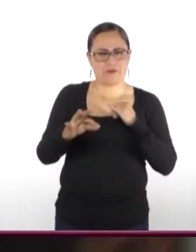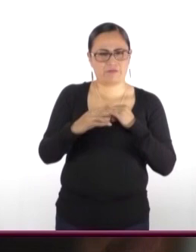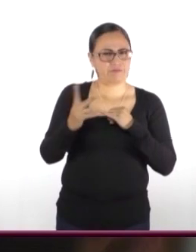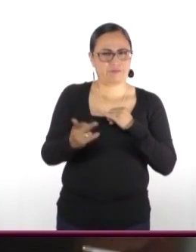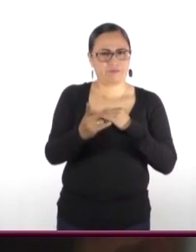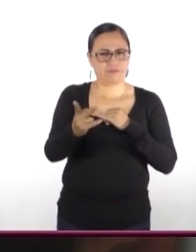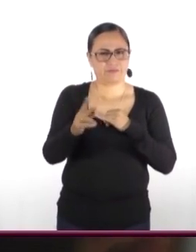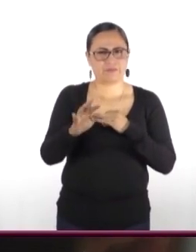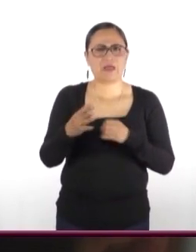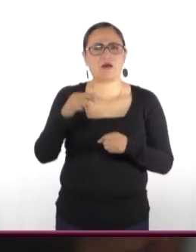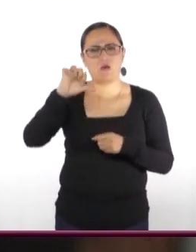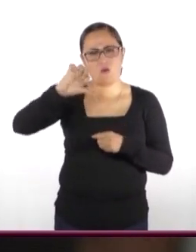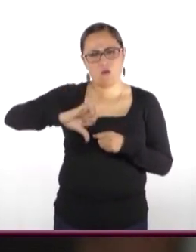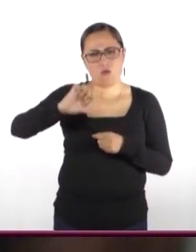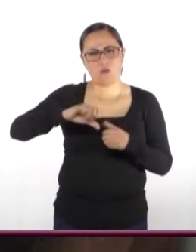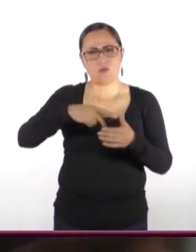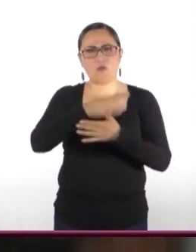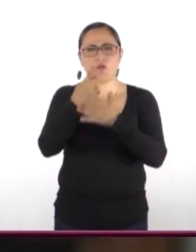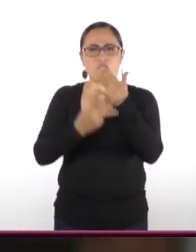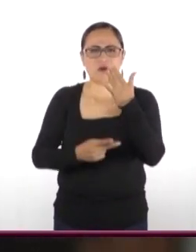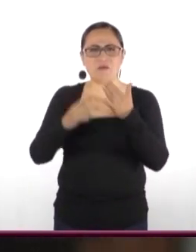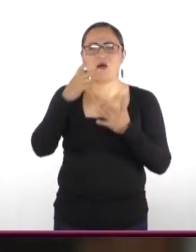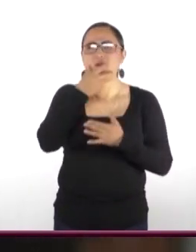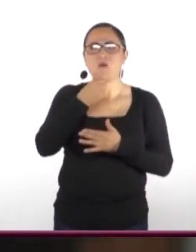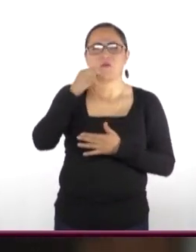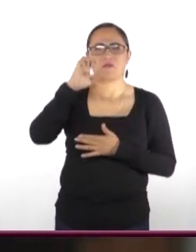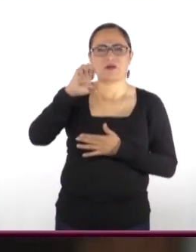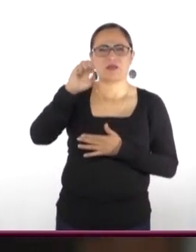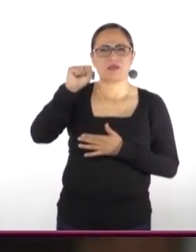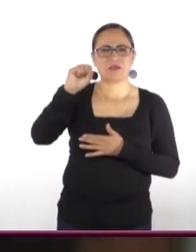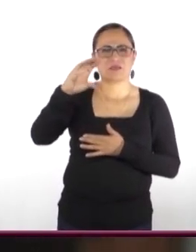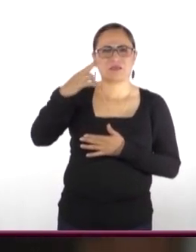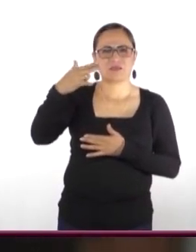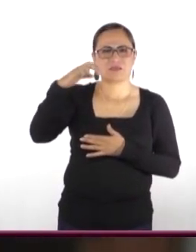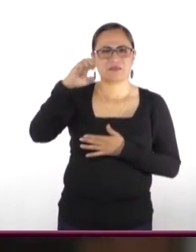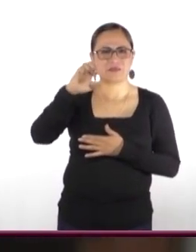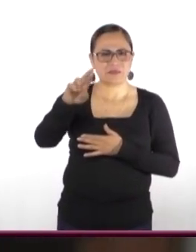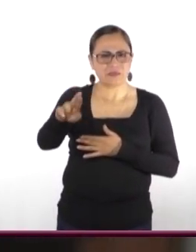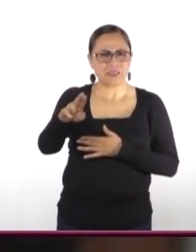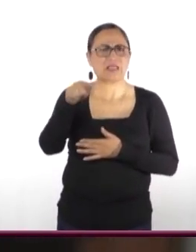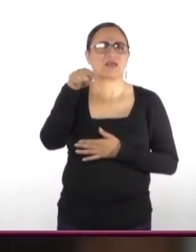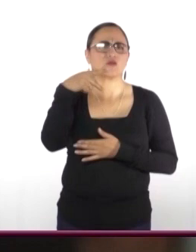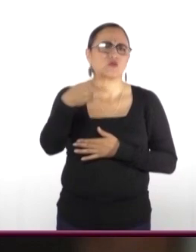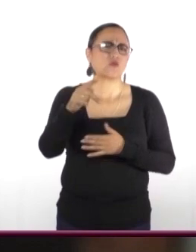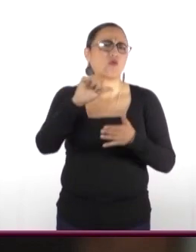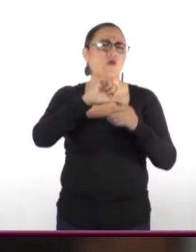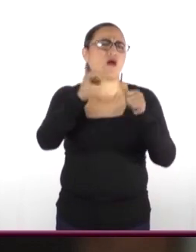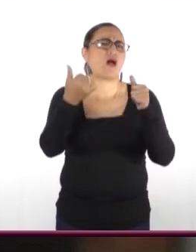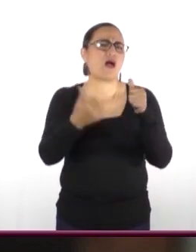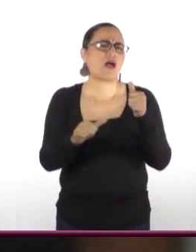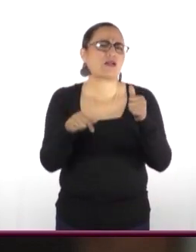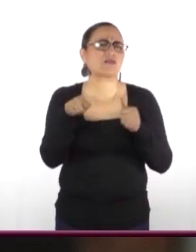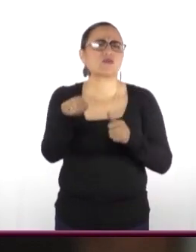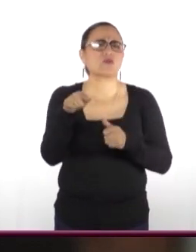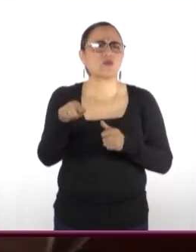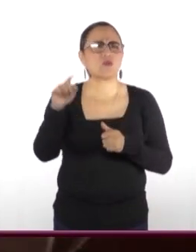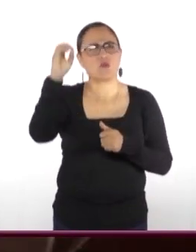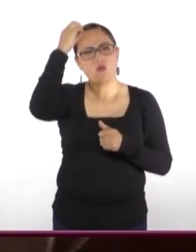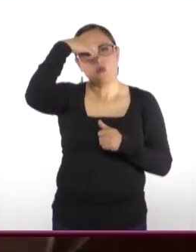Por último, me gustaría preguntarle, hemos estado hablando en este capítulo acerca de Escher. ¿Qué opinión tiene usted acerca de su